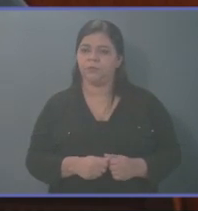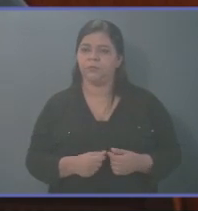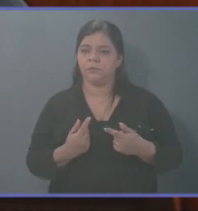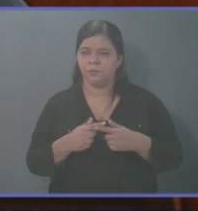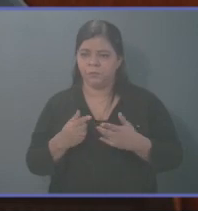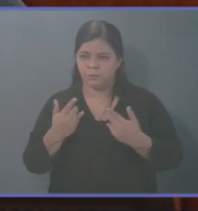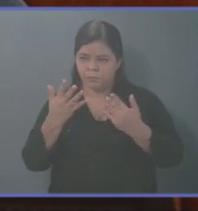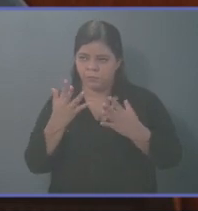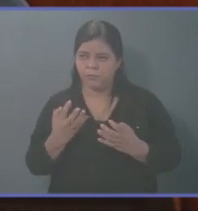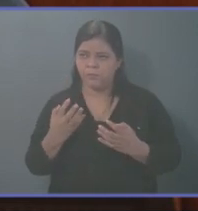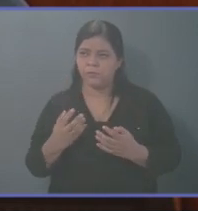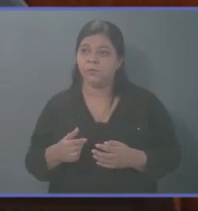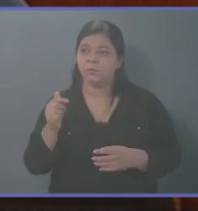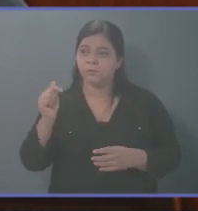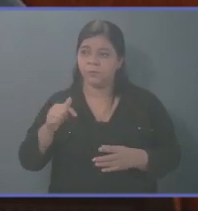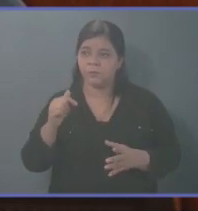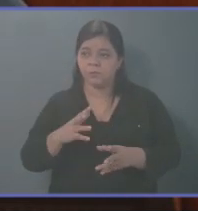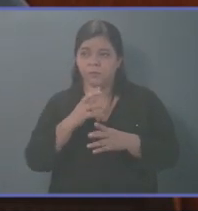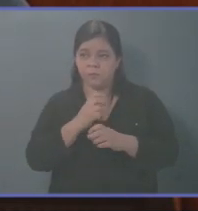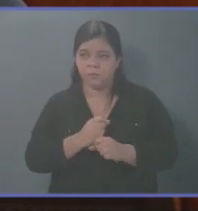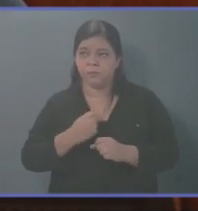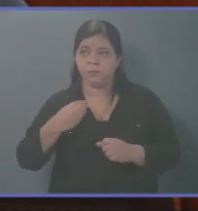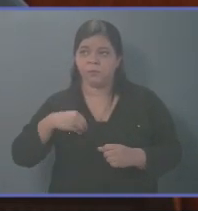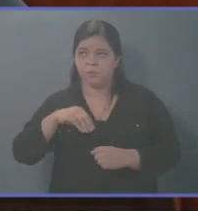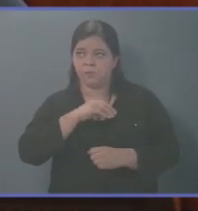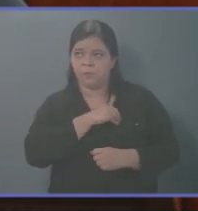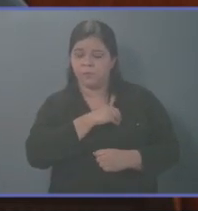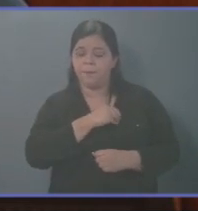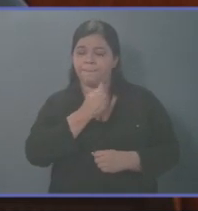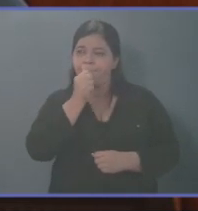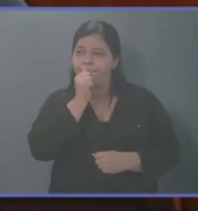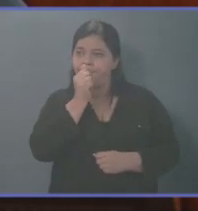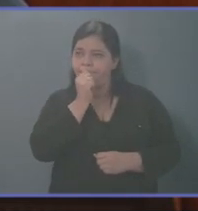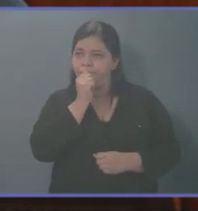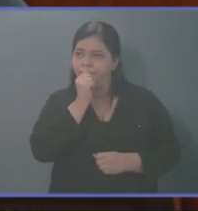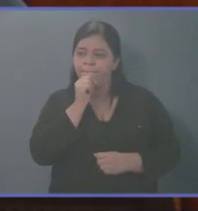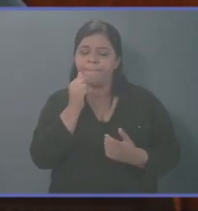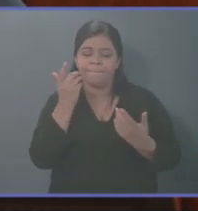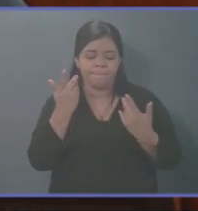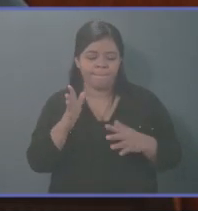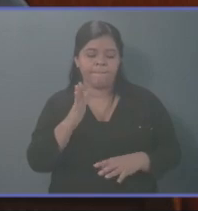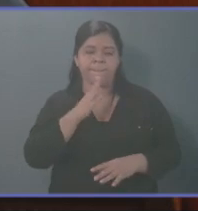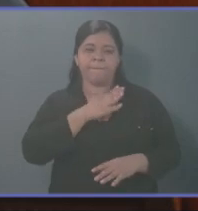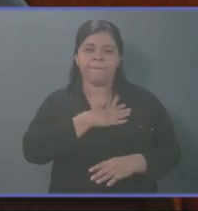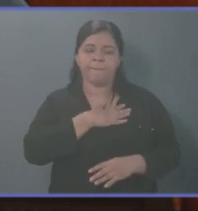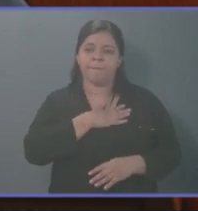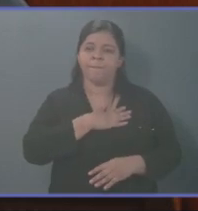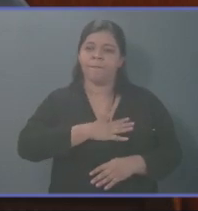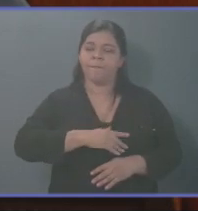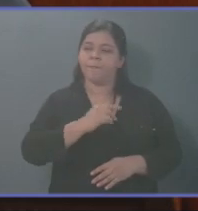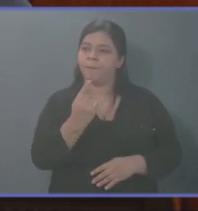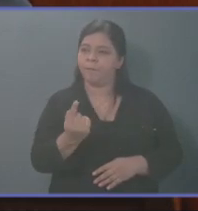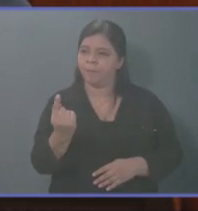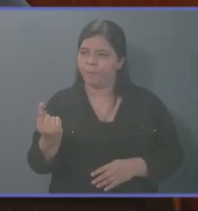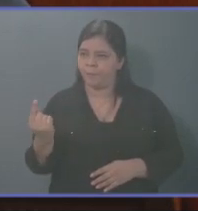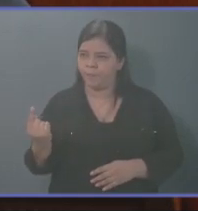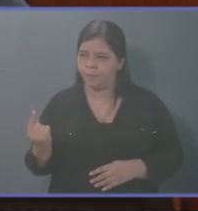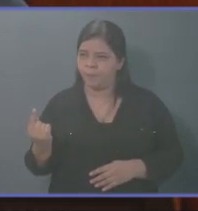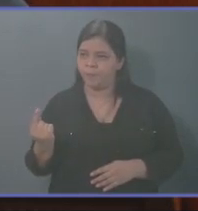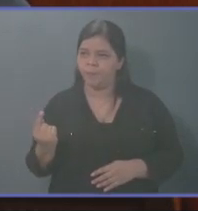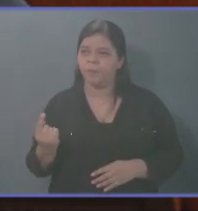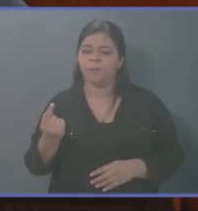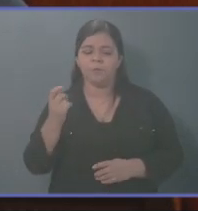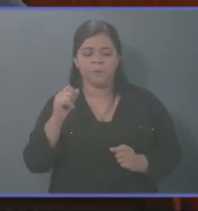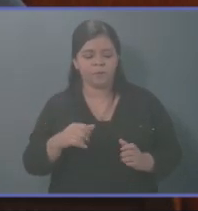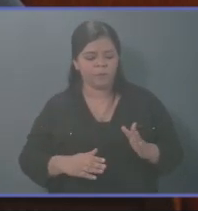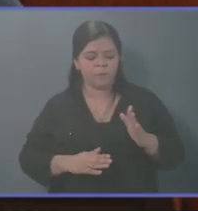pretendemos que este seguro médico del que hablamos, privado, y que tienen los funcionarios públicos, sea